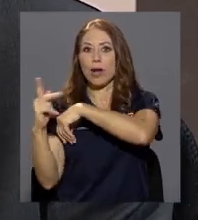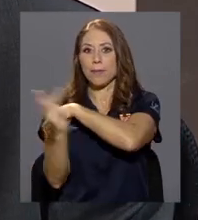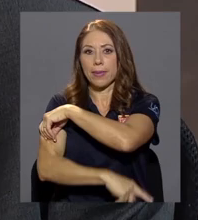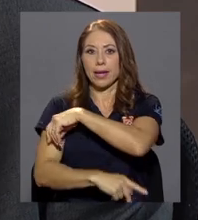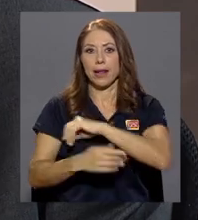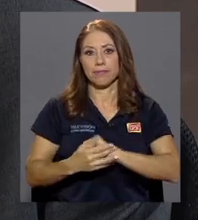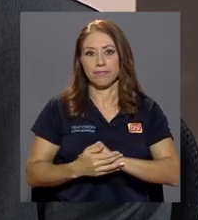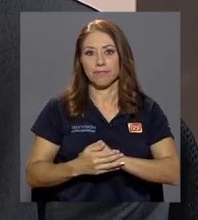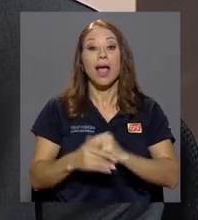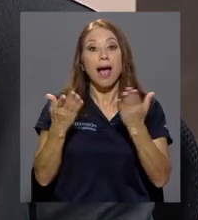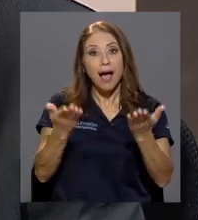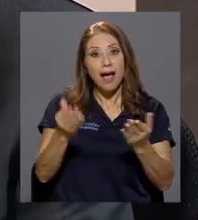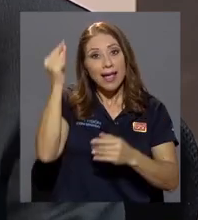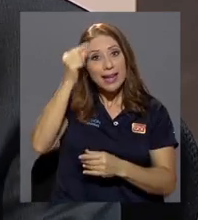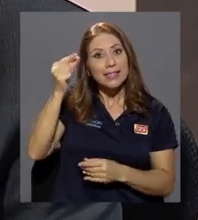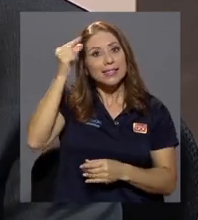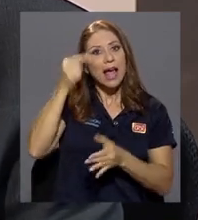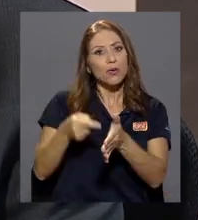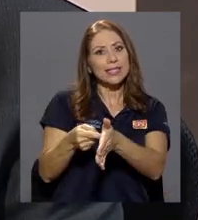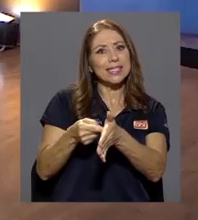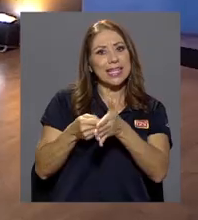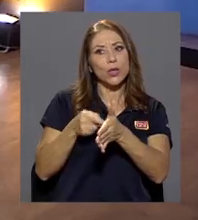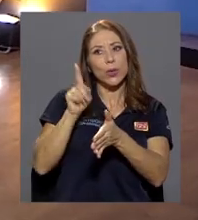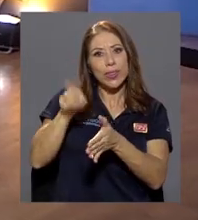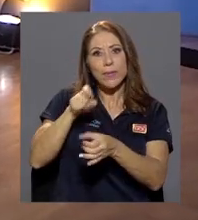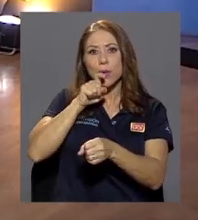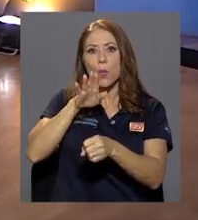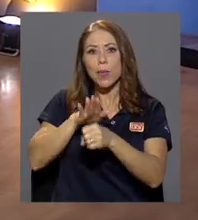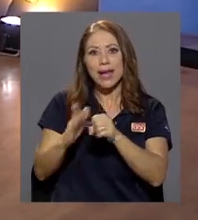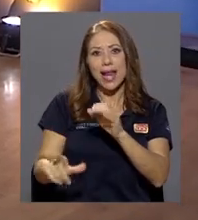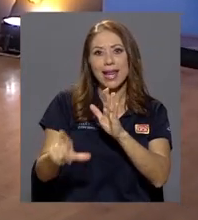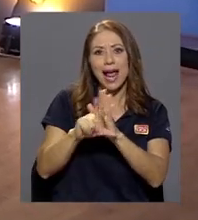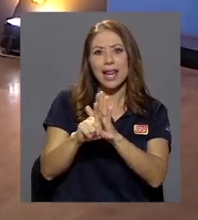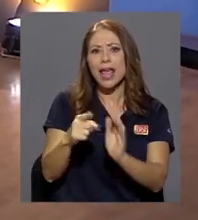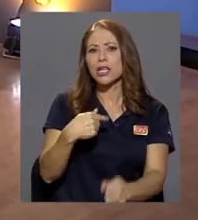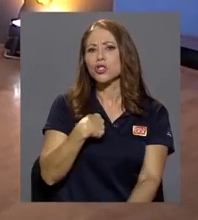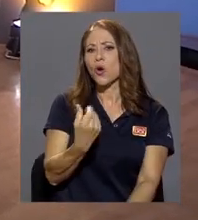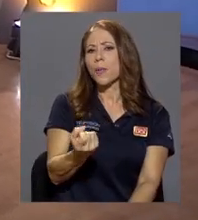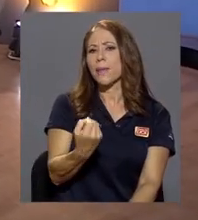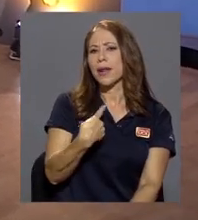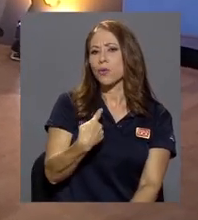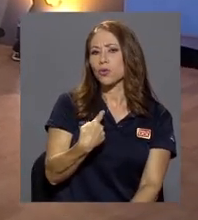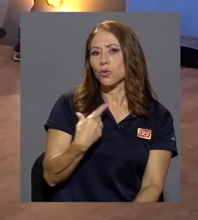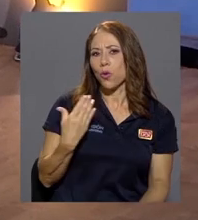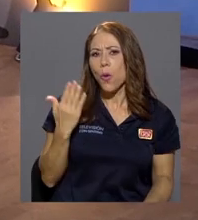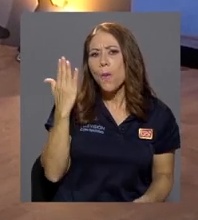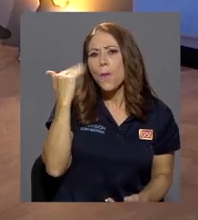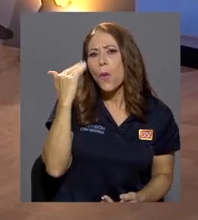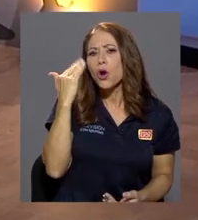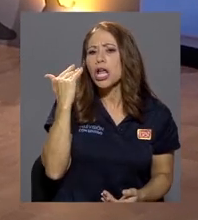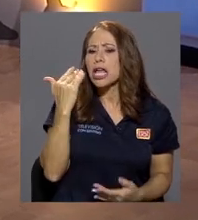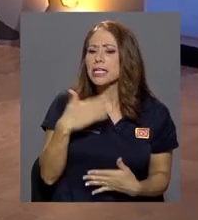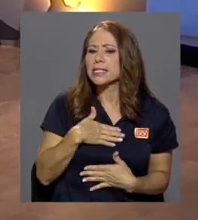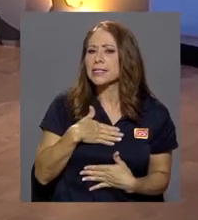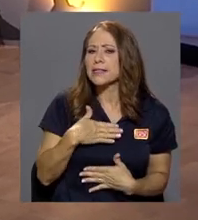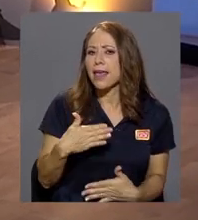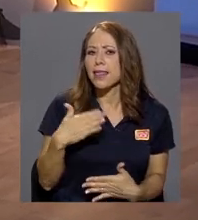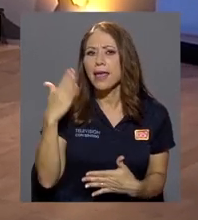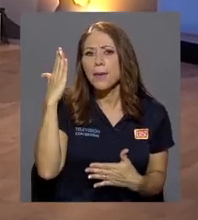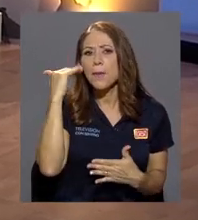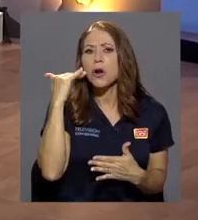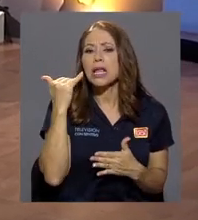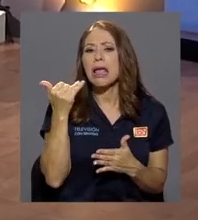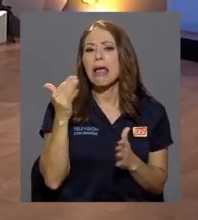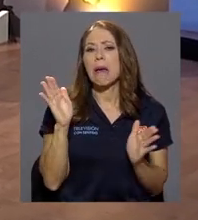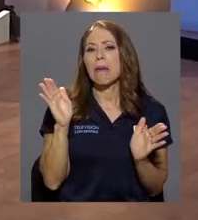exigencia del estado por el cumplimiento de la legalidad yo me pregunto por qué se dé porque se aminora cuando el